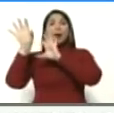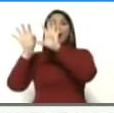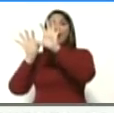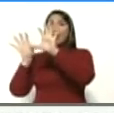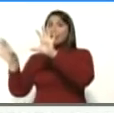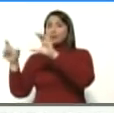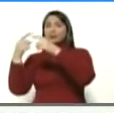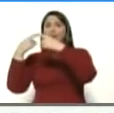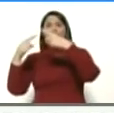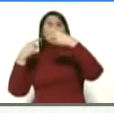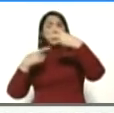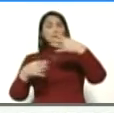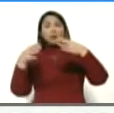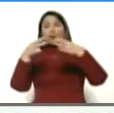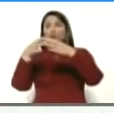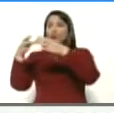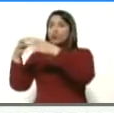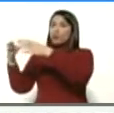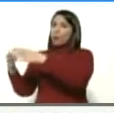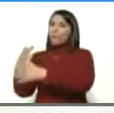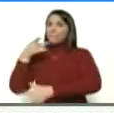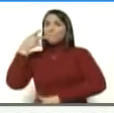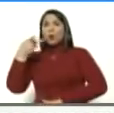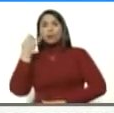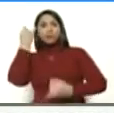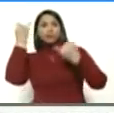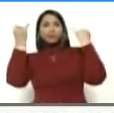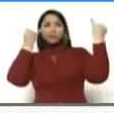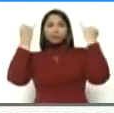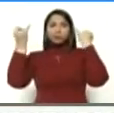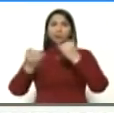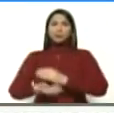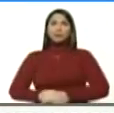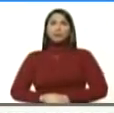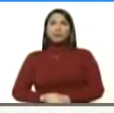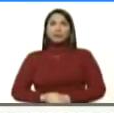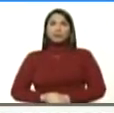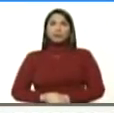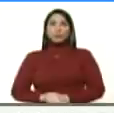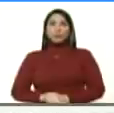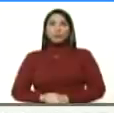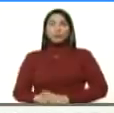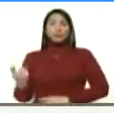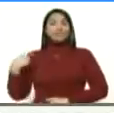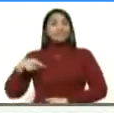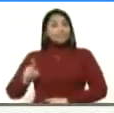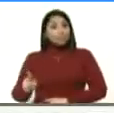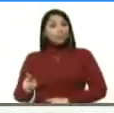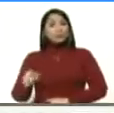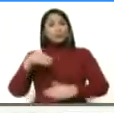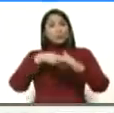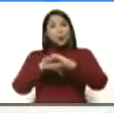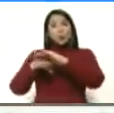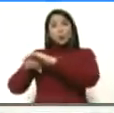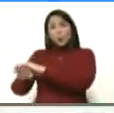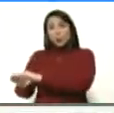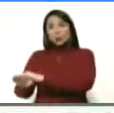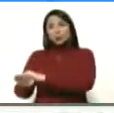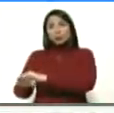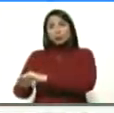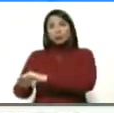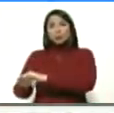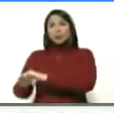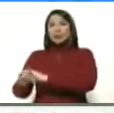de distinto orden político, ideológico, que tienen sus reservas en custodia en este